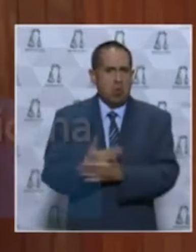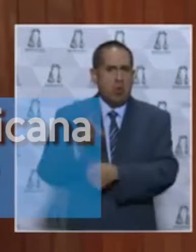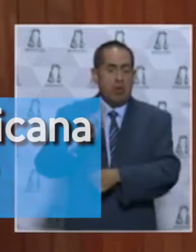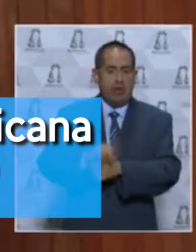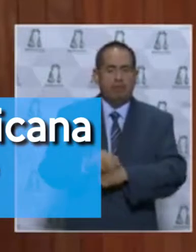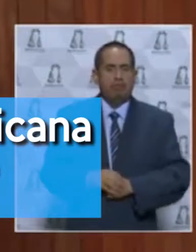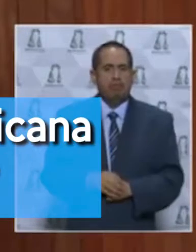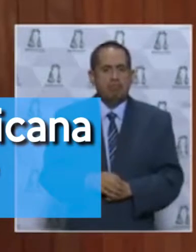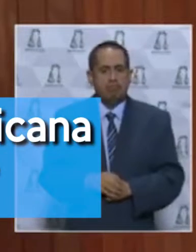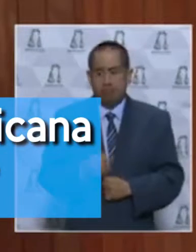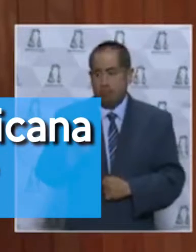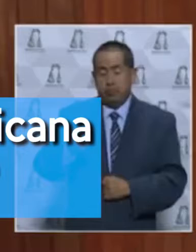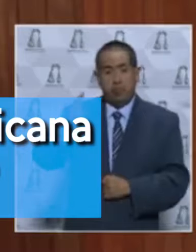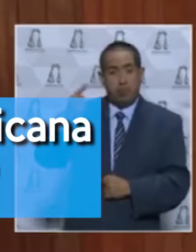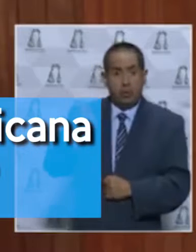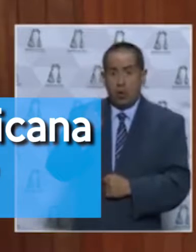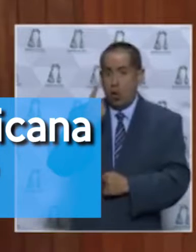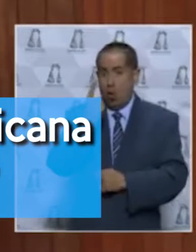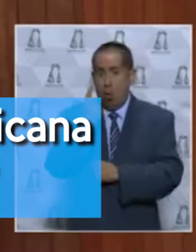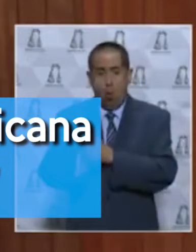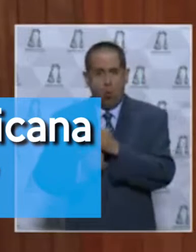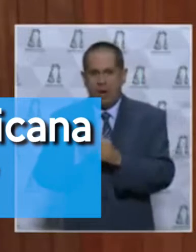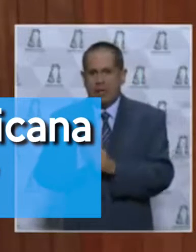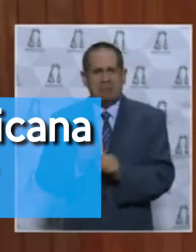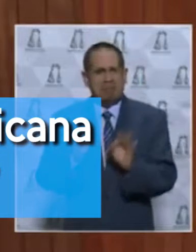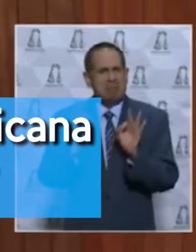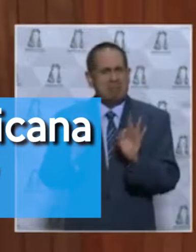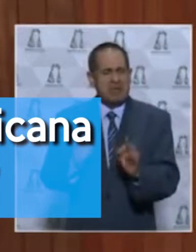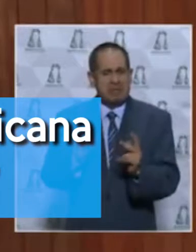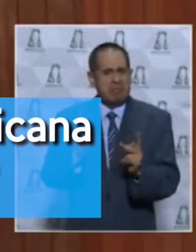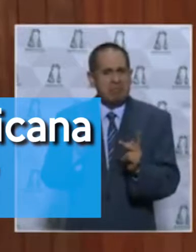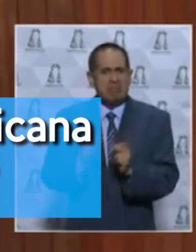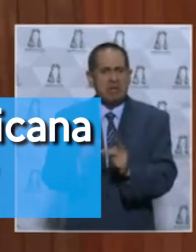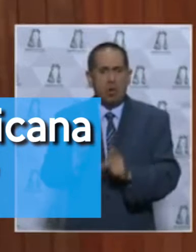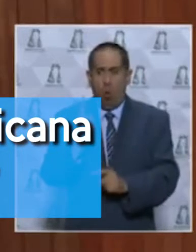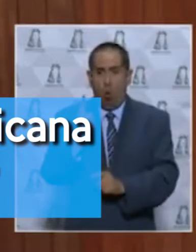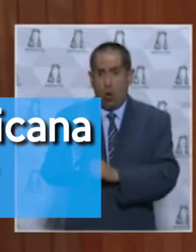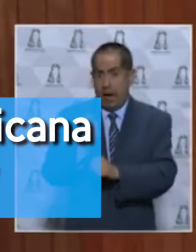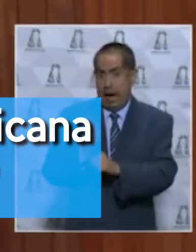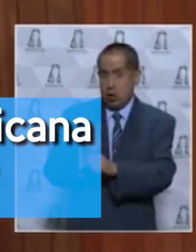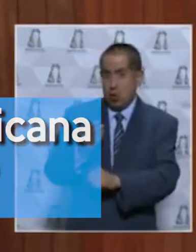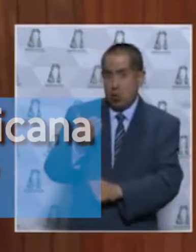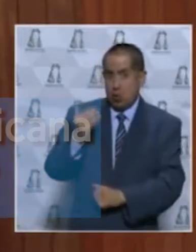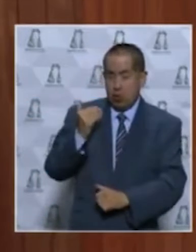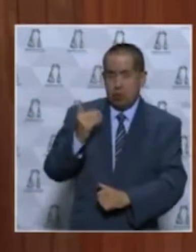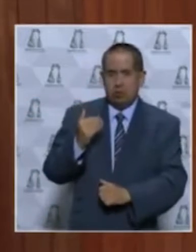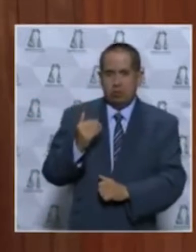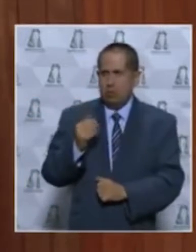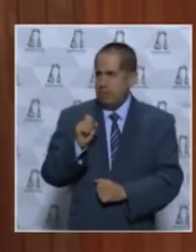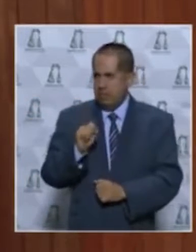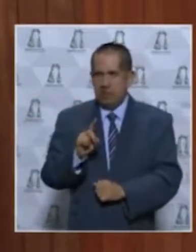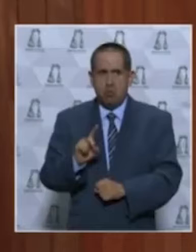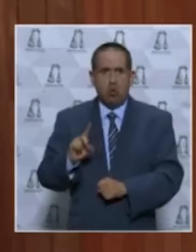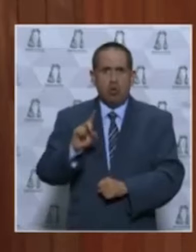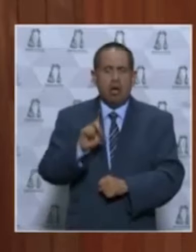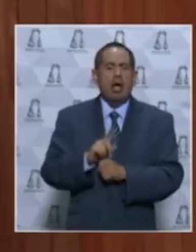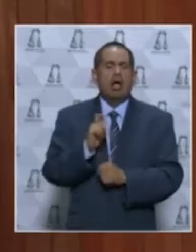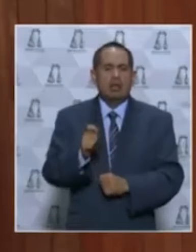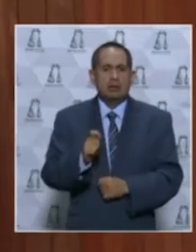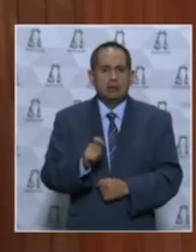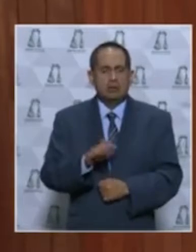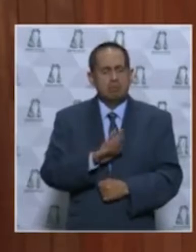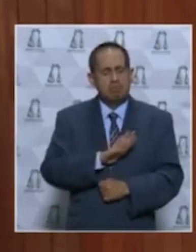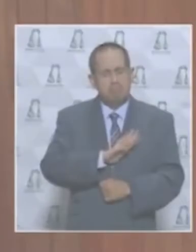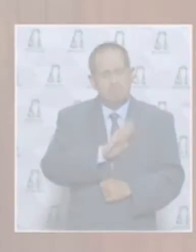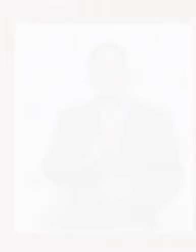en el cual aprovechó para rendir homenaje a la sociedad mexicana por su vocación democrática y reconoció la madurez política de quienes aceptaron los resultados de